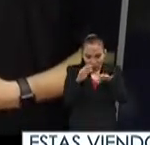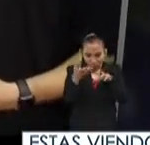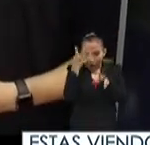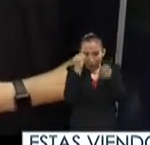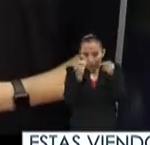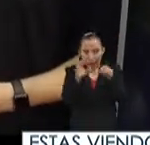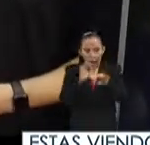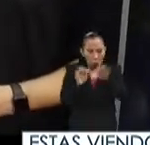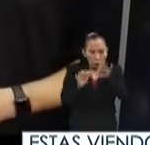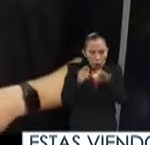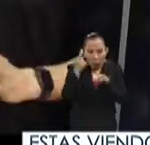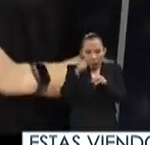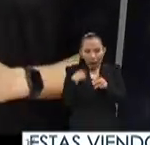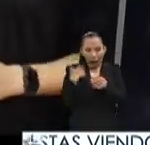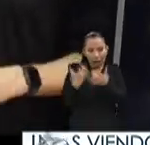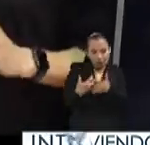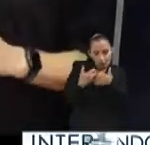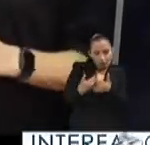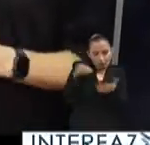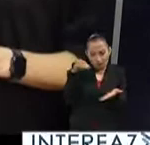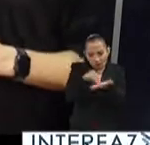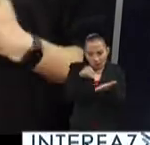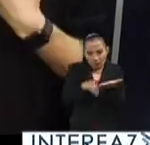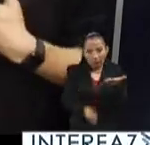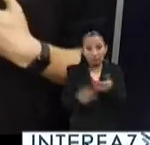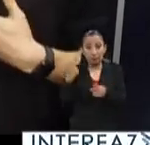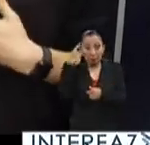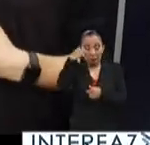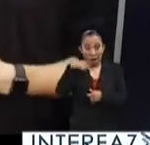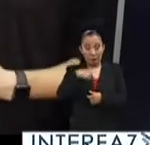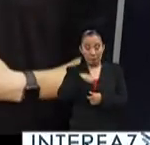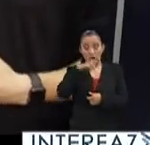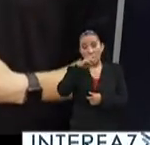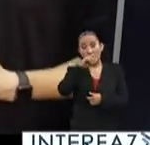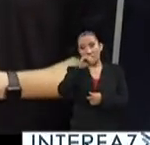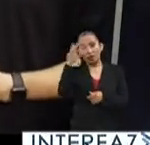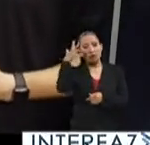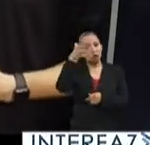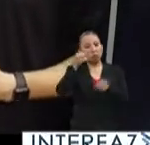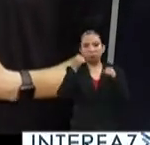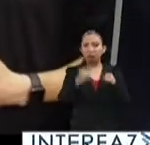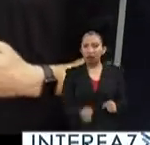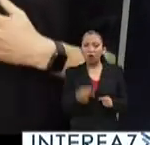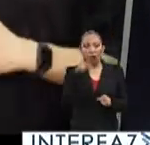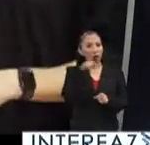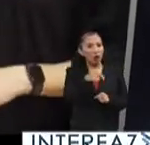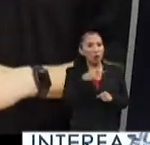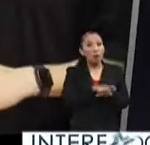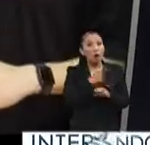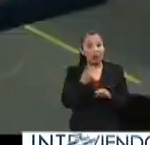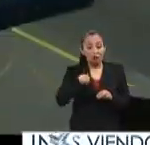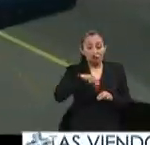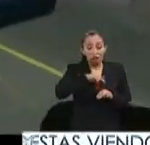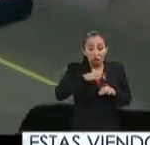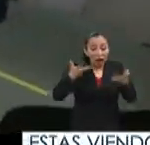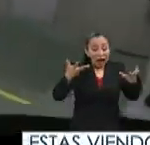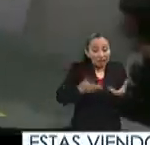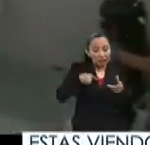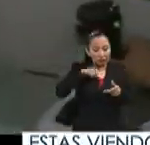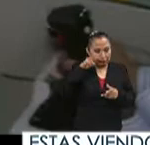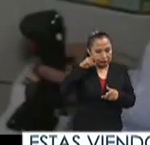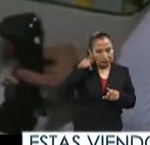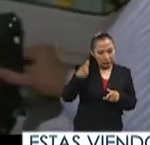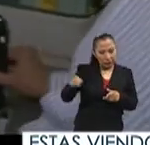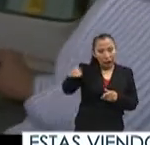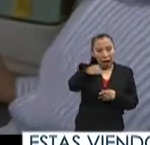aprender sobre todo de hecho, yo pienso, bueno, para mí robótica es el futuro. Ahorita no solo porque nosotros lo estamos haciendo, pero si te das